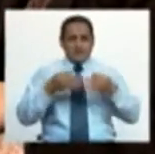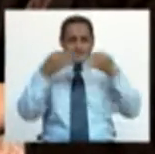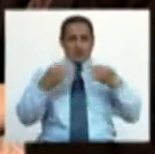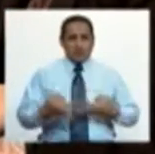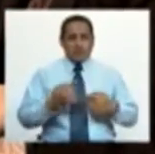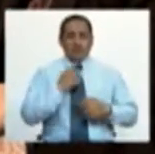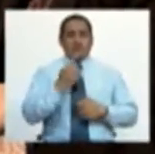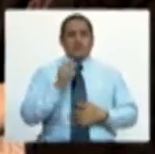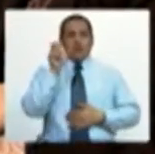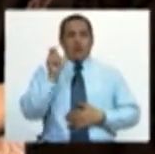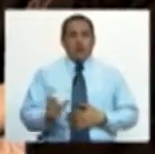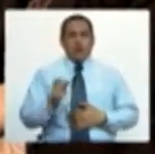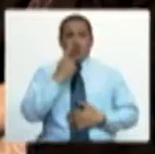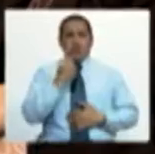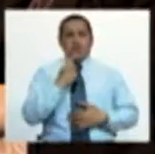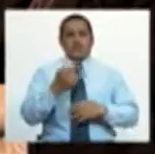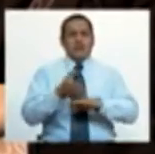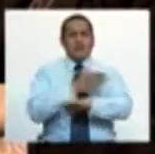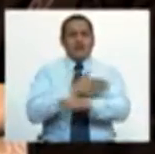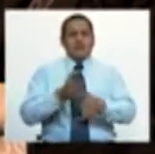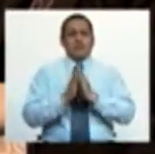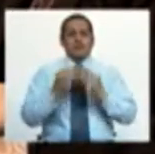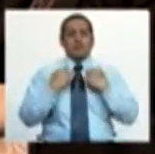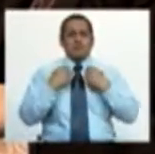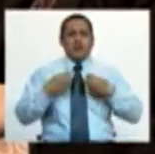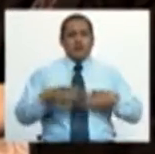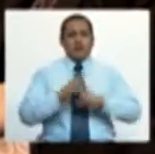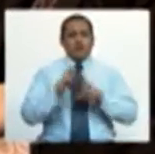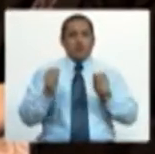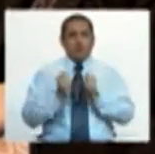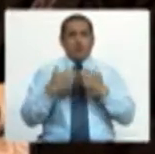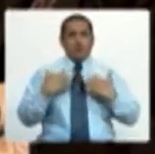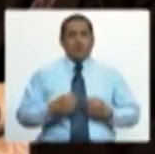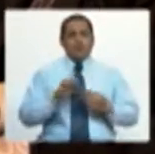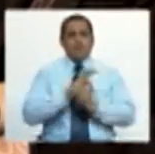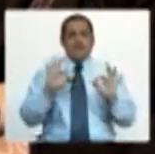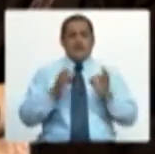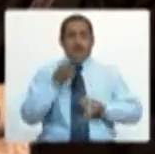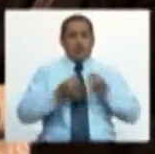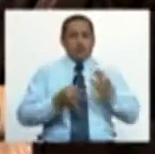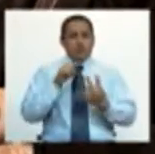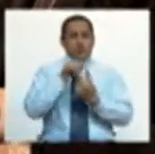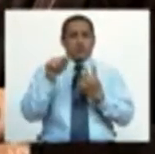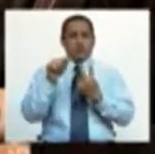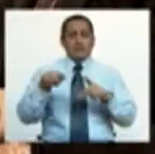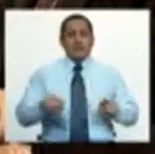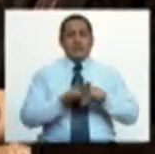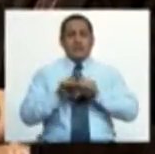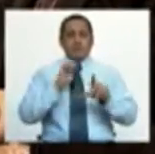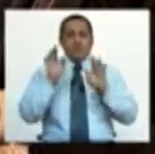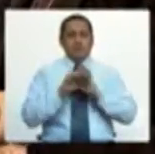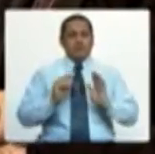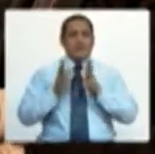concreto, lamentablemente el señor Ponce Núñez debió haber perdido el caso porque no estuvo ni él ni su abogado en ninguna de las dos audiencias. Se pudo haber, en todo